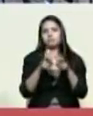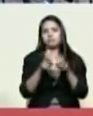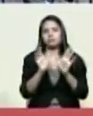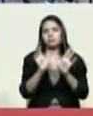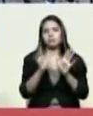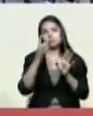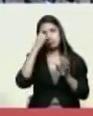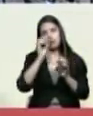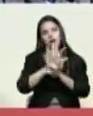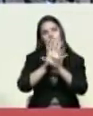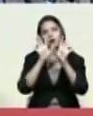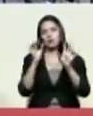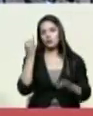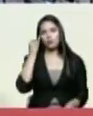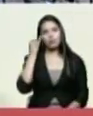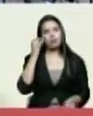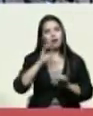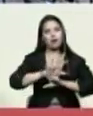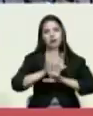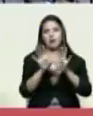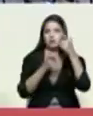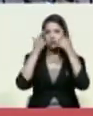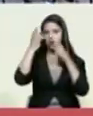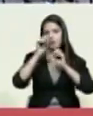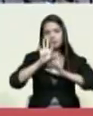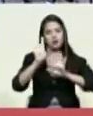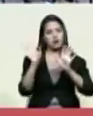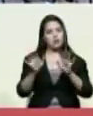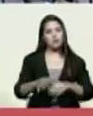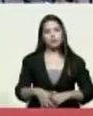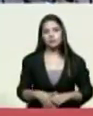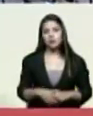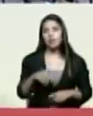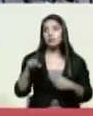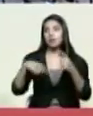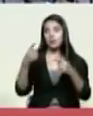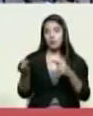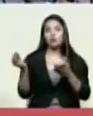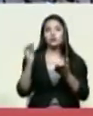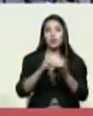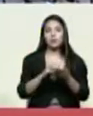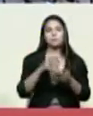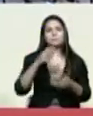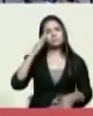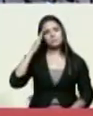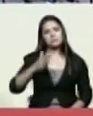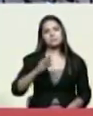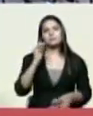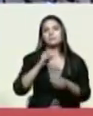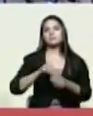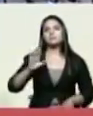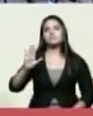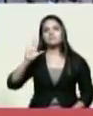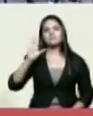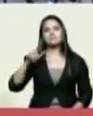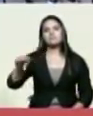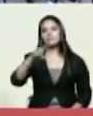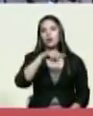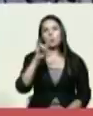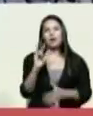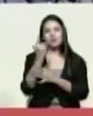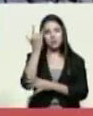Estaba muy claro el comandante Chávez. Y después regresó a la academia de teniente. Se juramentaron el Samán de